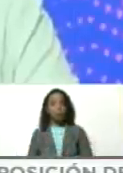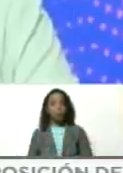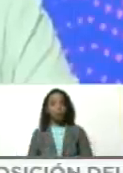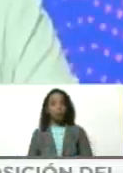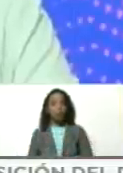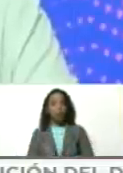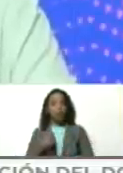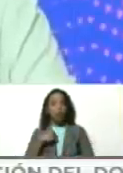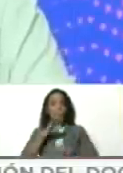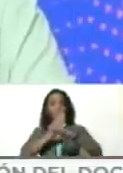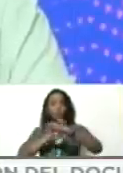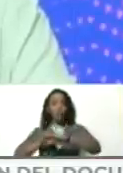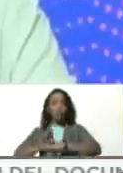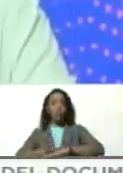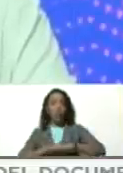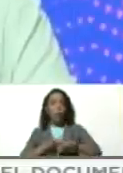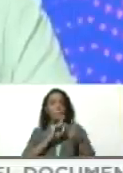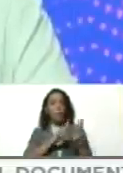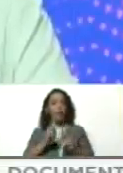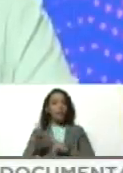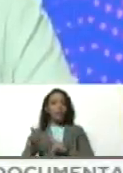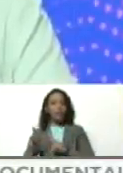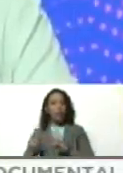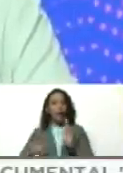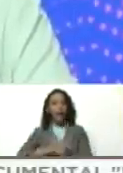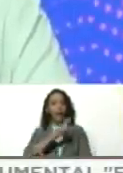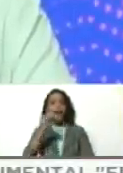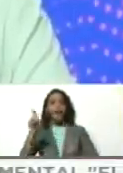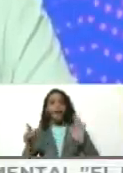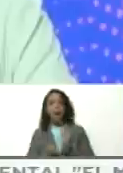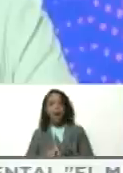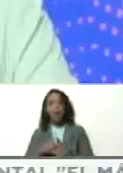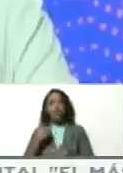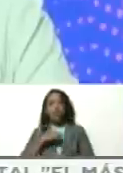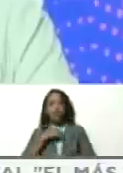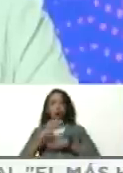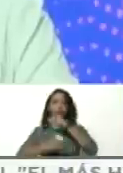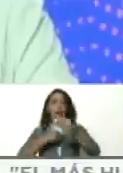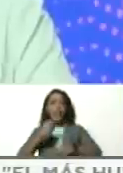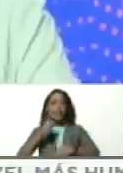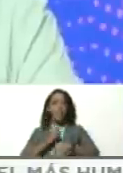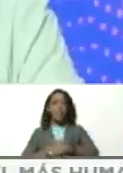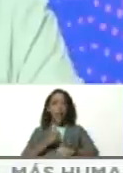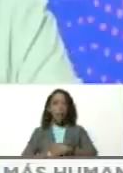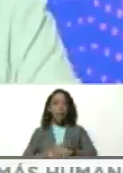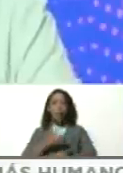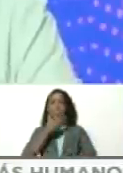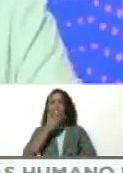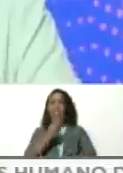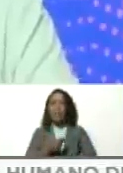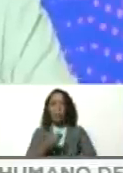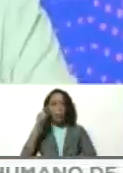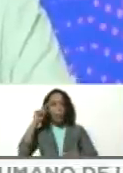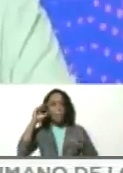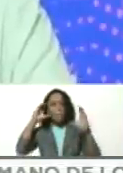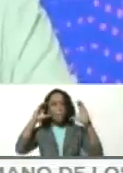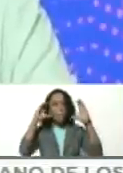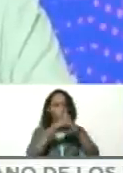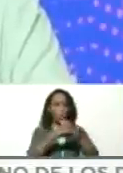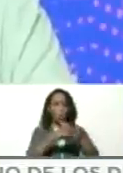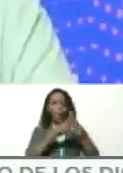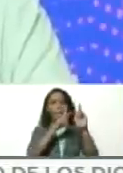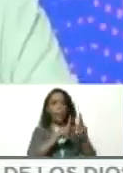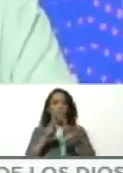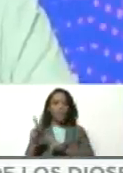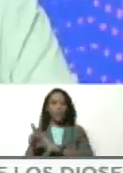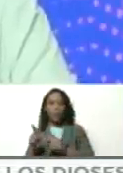Yo llamo a la planificación general. Le vamos a dedicar tiempo en diciembre a una